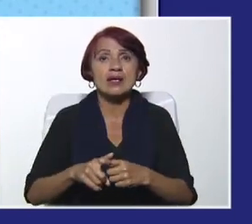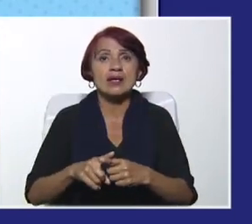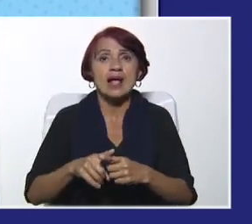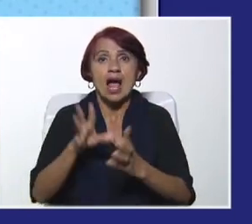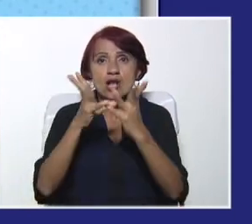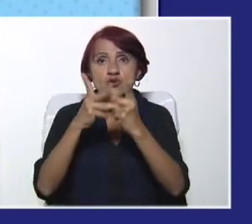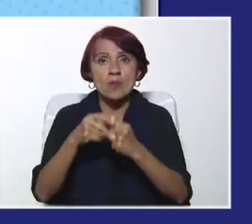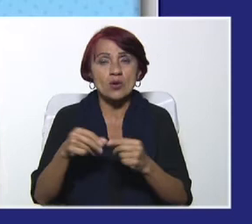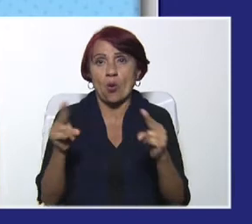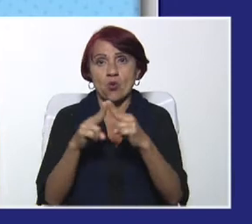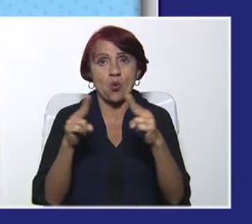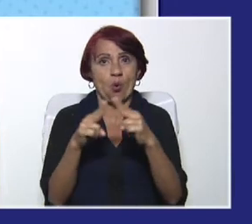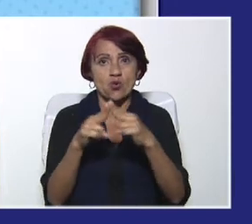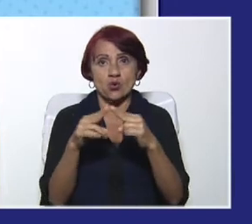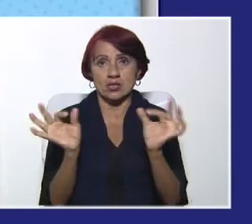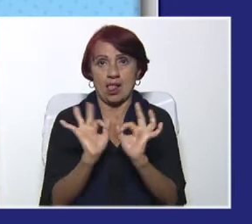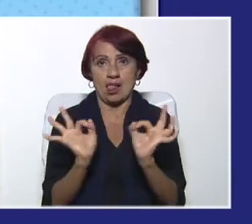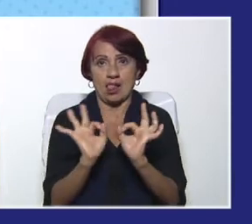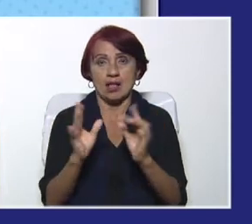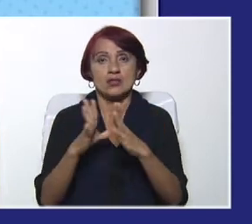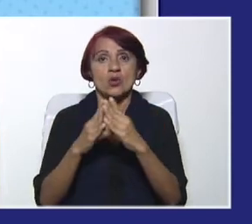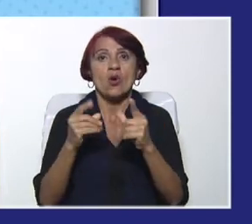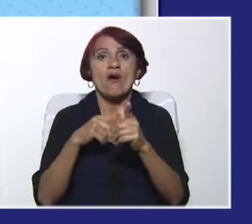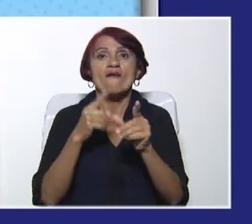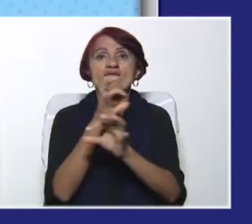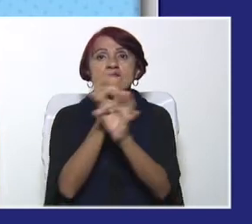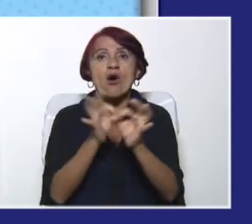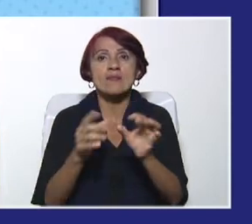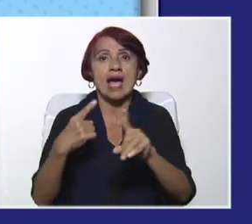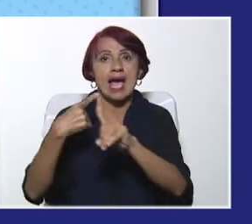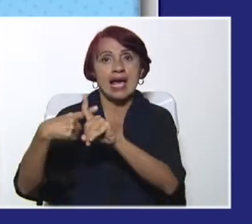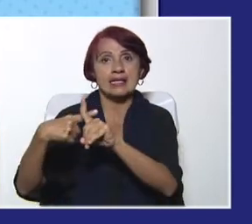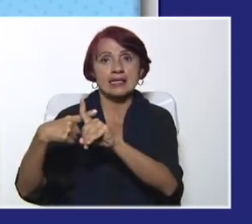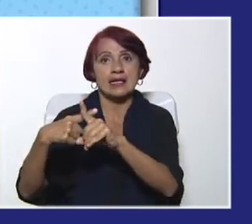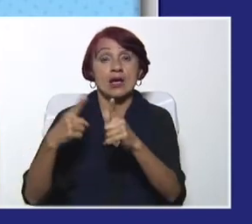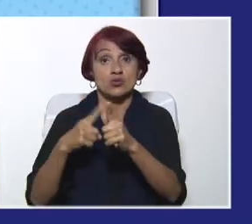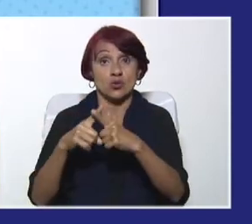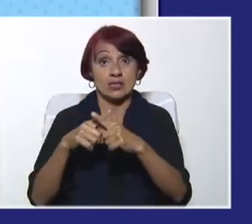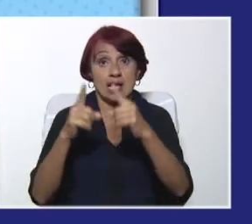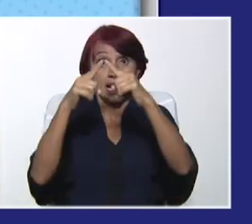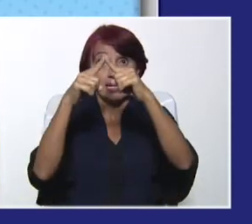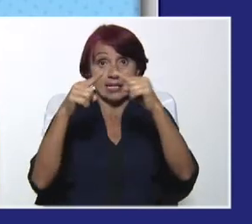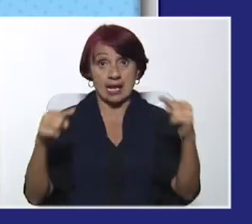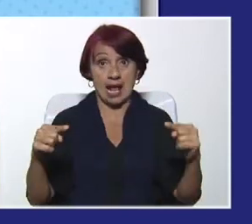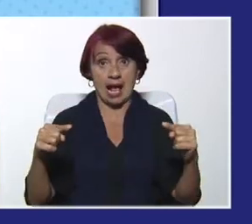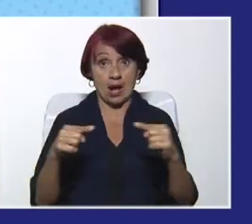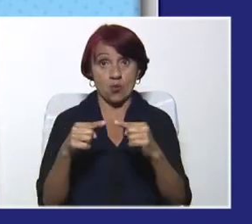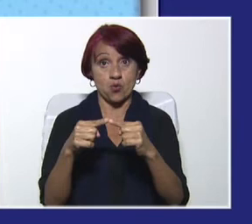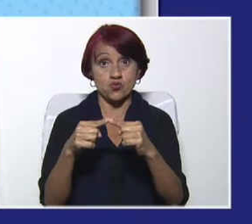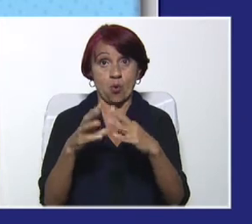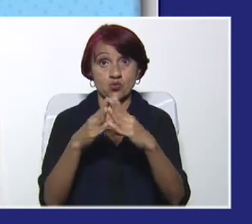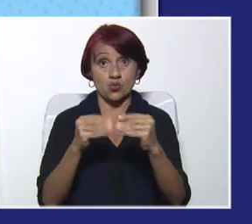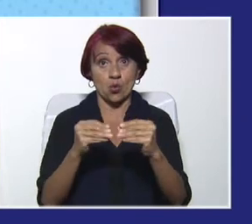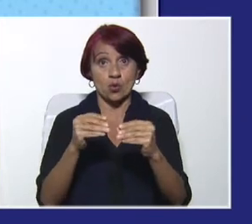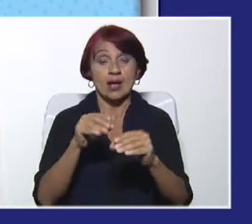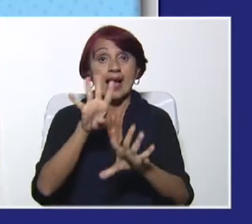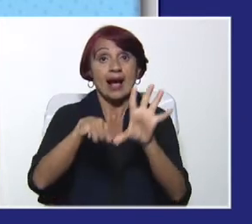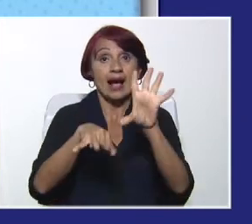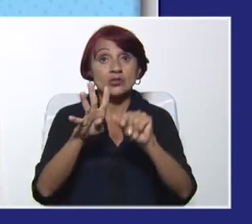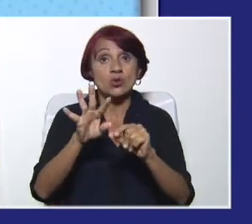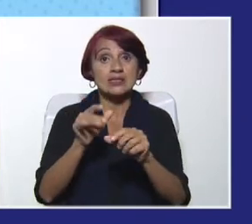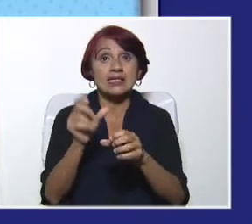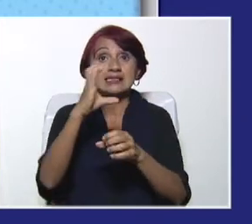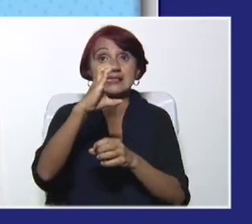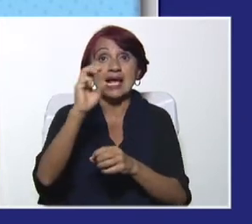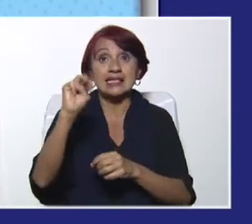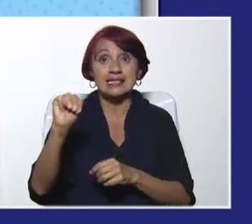Tenemos entonces los lados más grandes de este triángulo, que son A, que son 14 centímetros, y